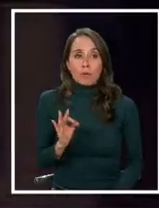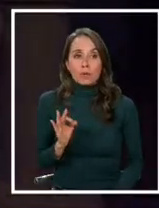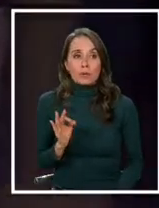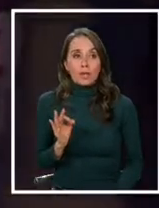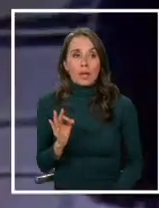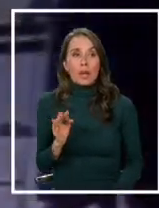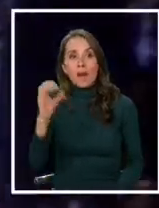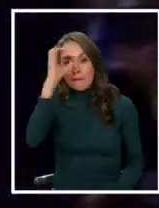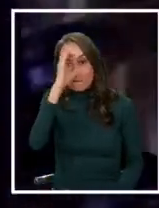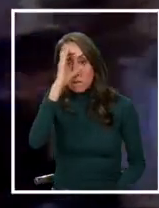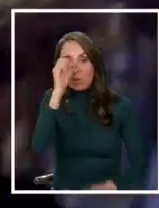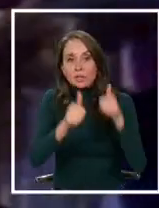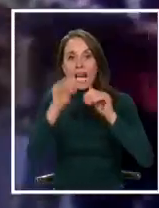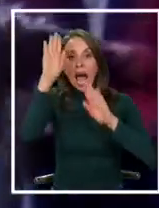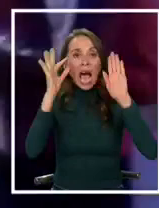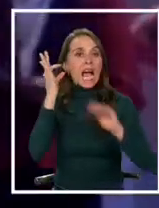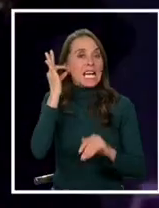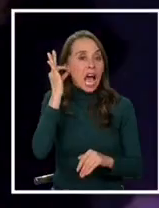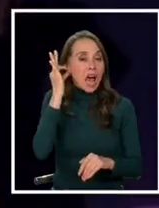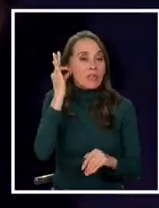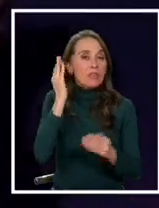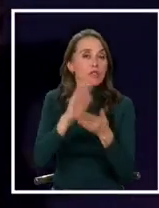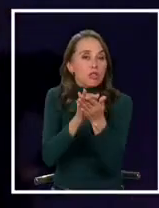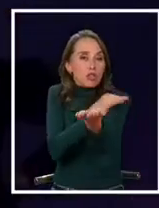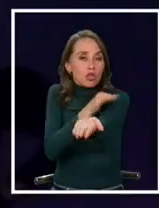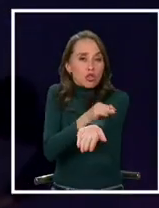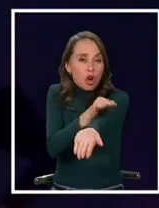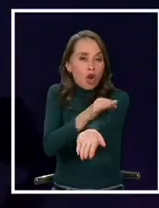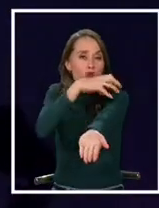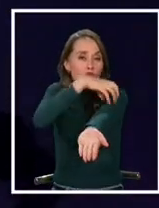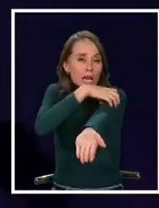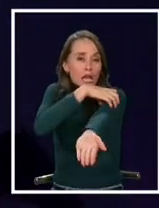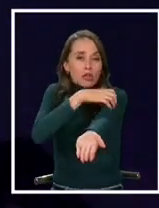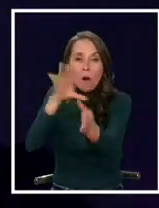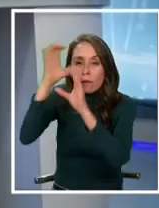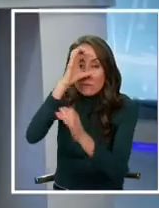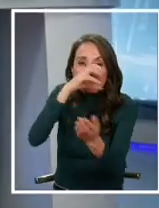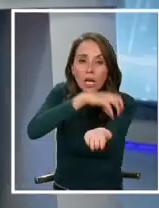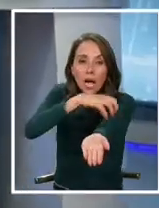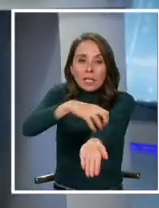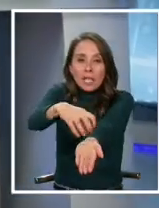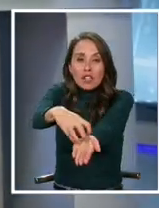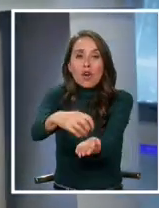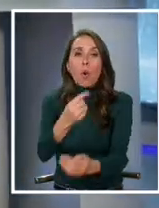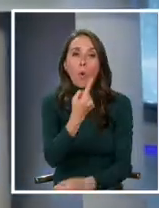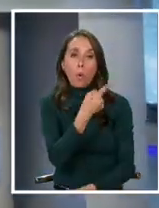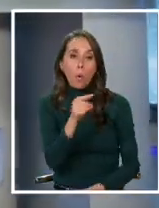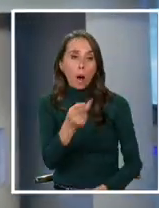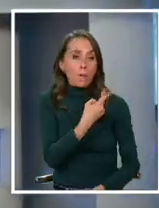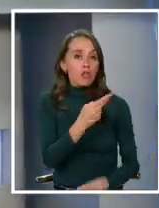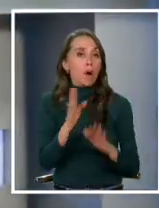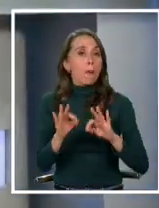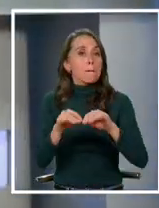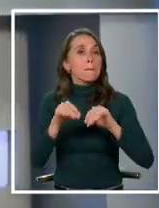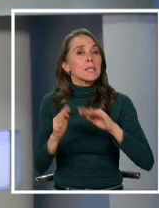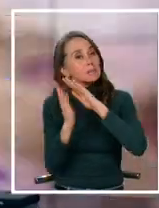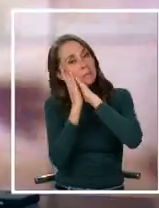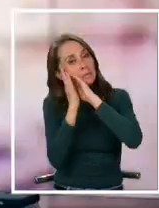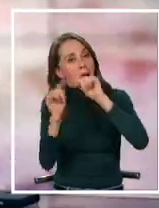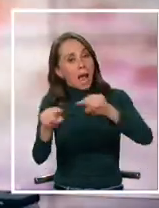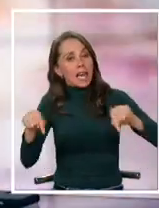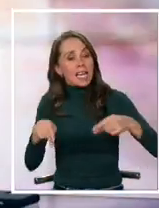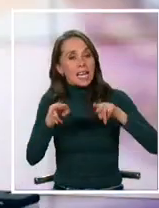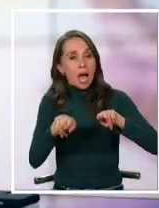se buscaban candidatas en todo el país región por región estuvimos como una semana eh compartiendo en la misma habitación